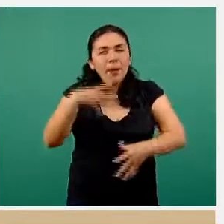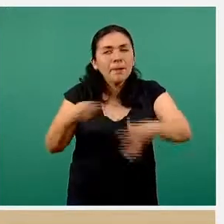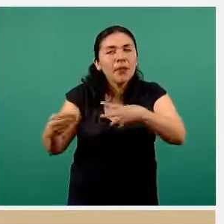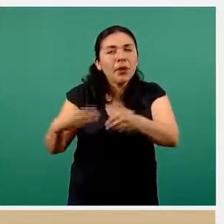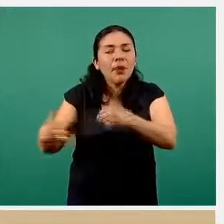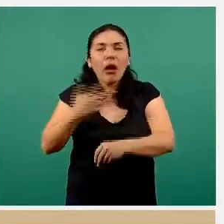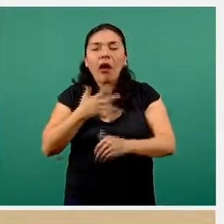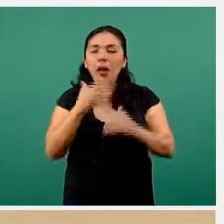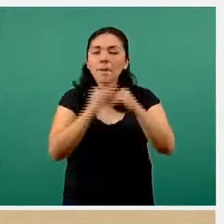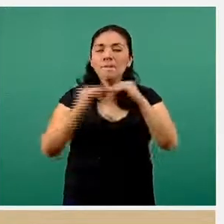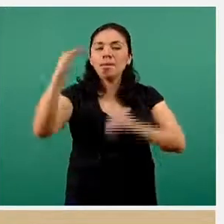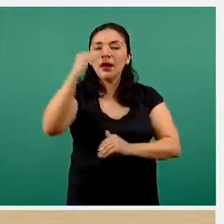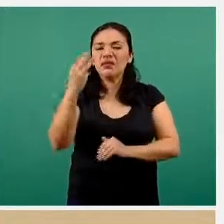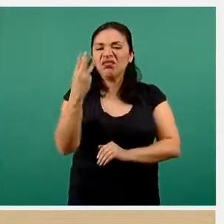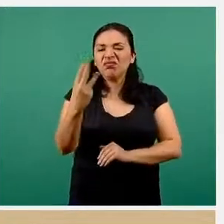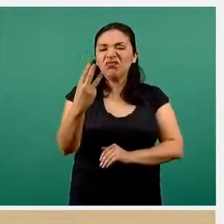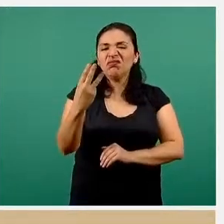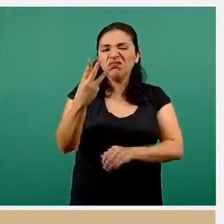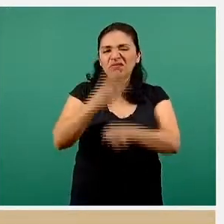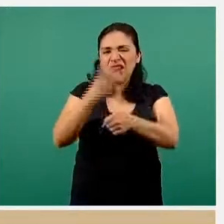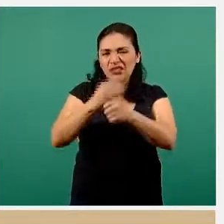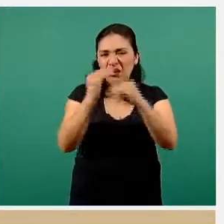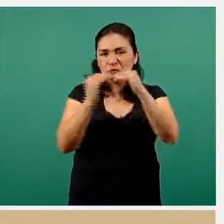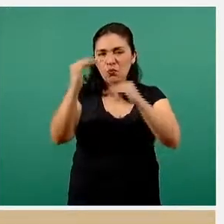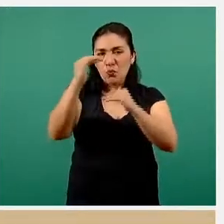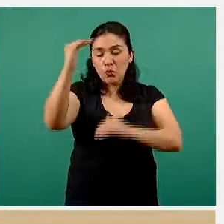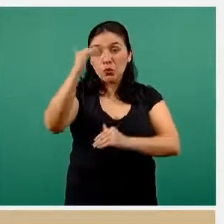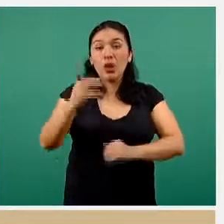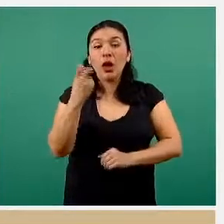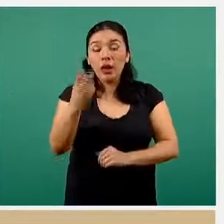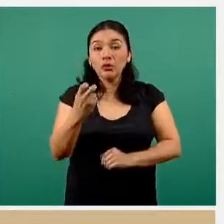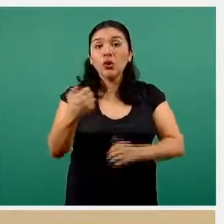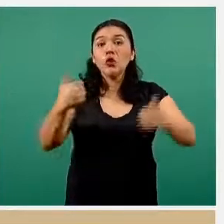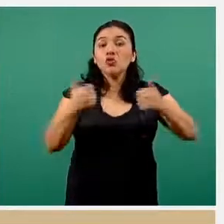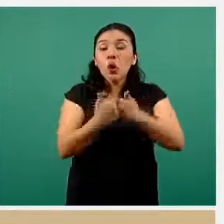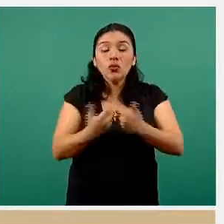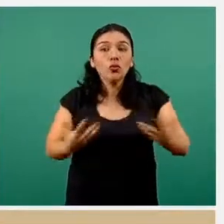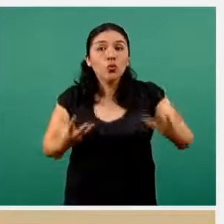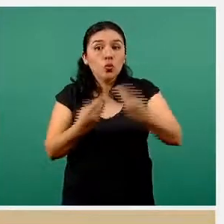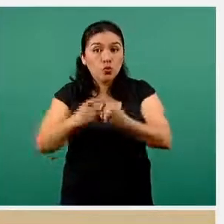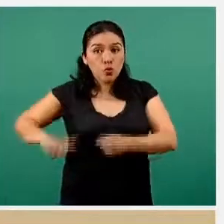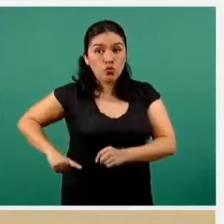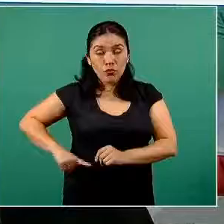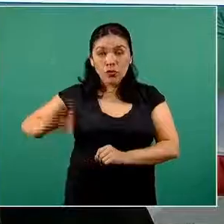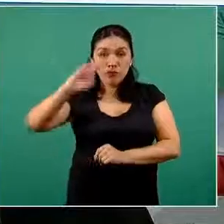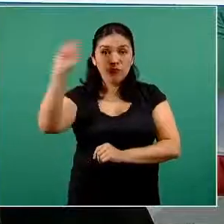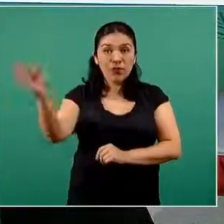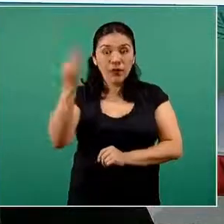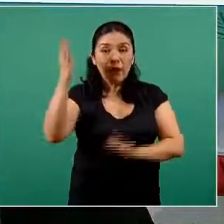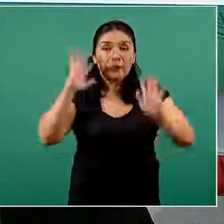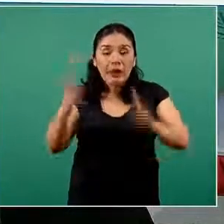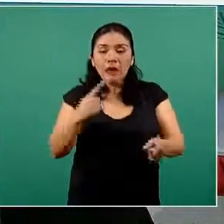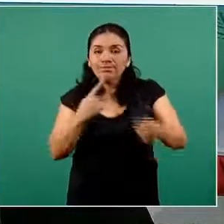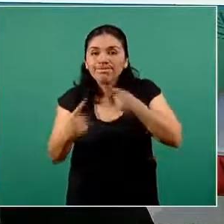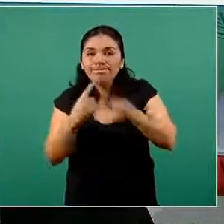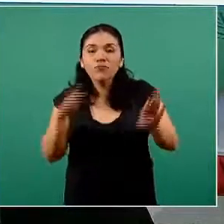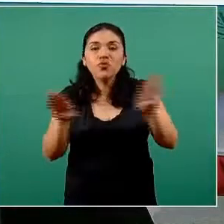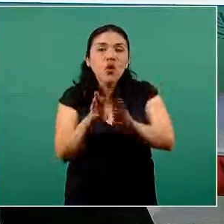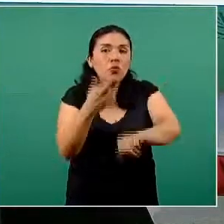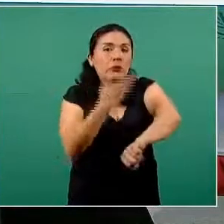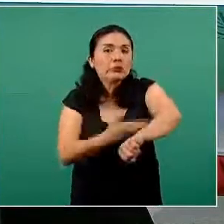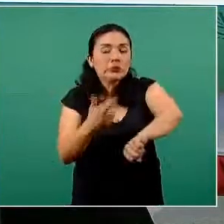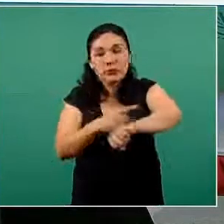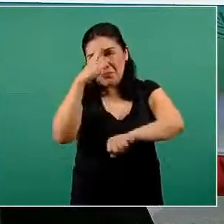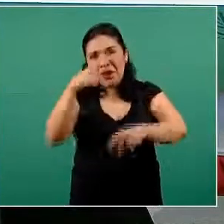del tercer punto. Entonces, en coordinación con el gobierno federal, empezamos a hacer el protocolo de